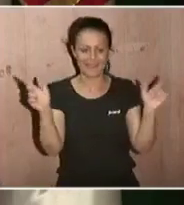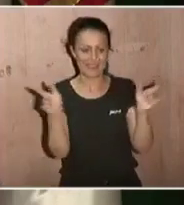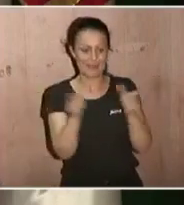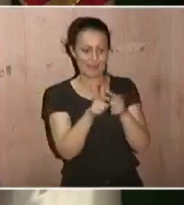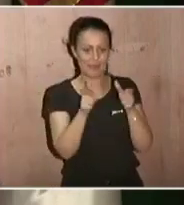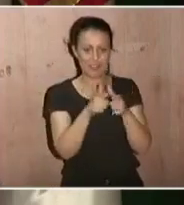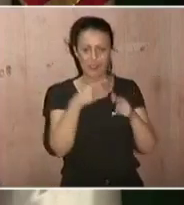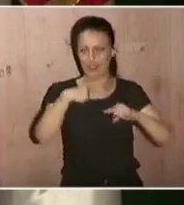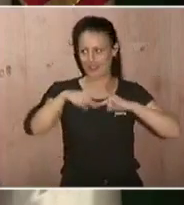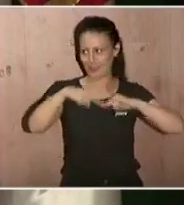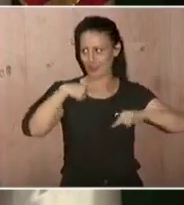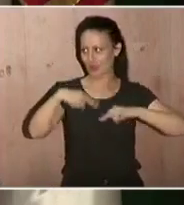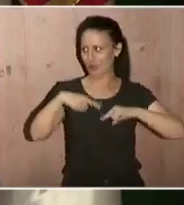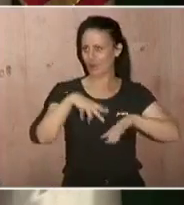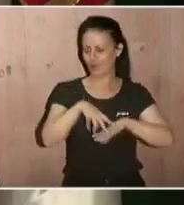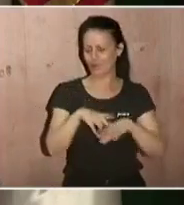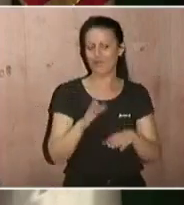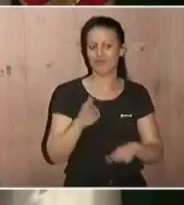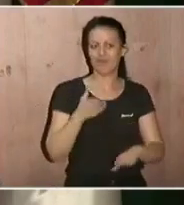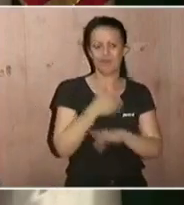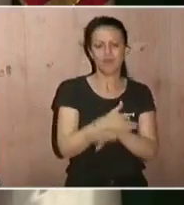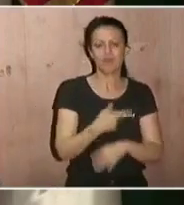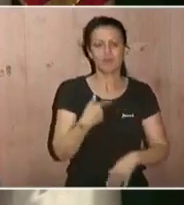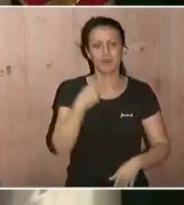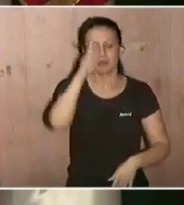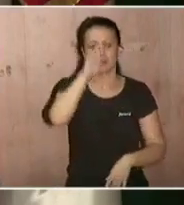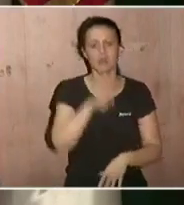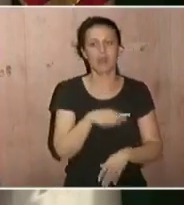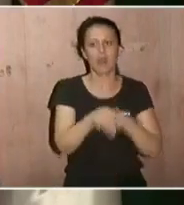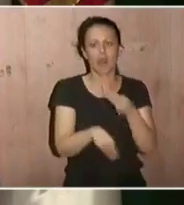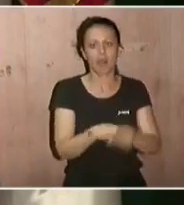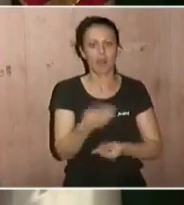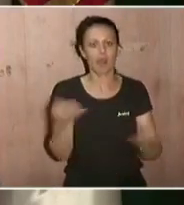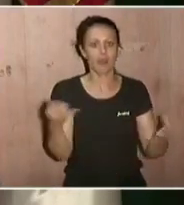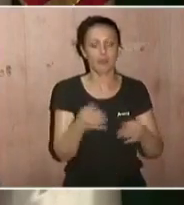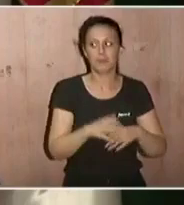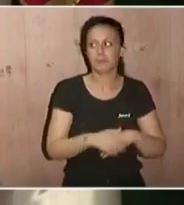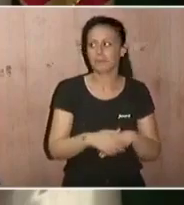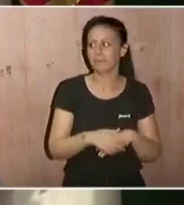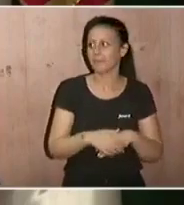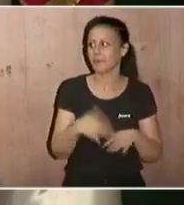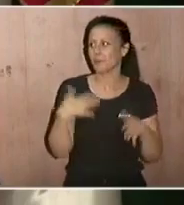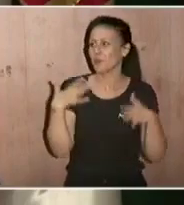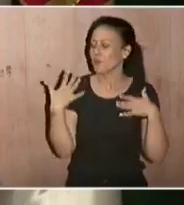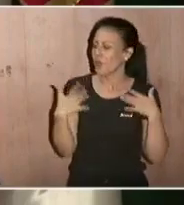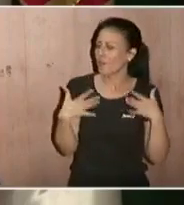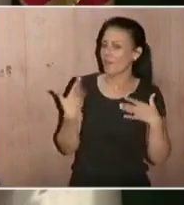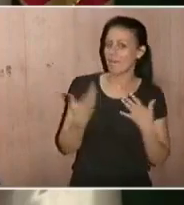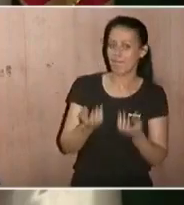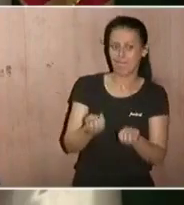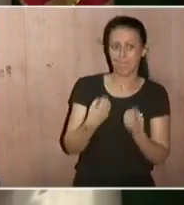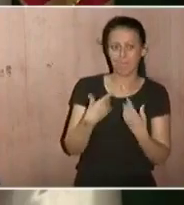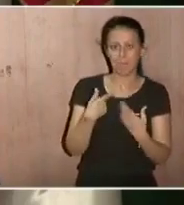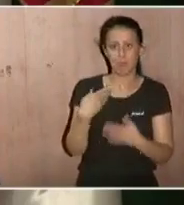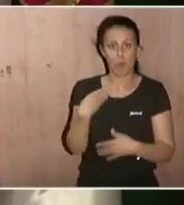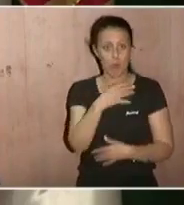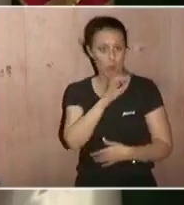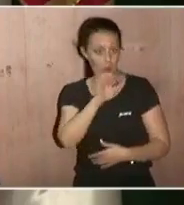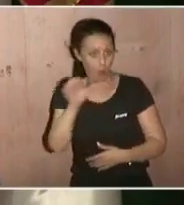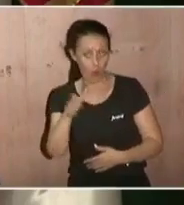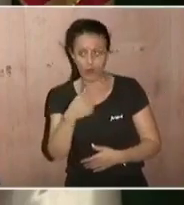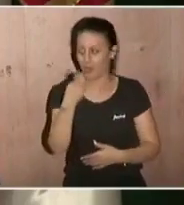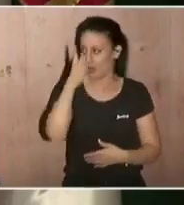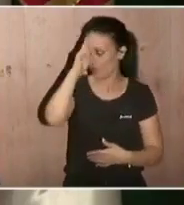del departamento, donde no supe qué hacer, porque el PAS amablemente me informó de que no había BOE, no había